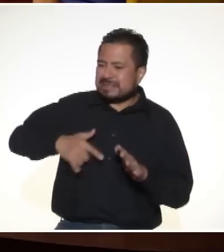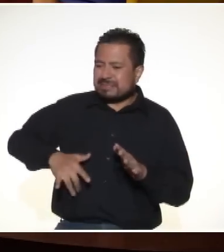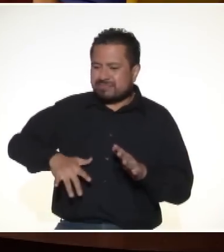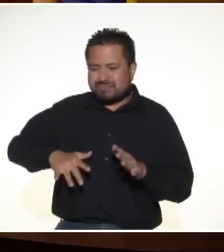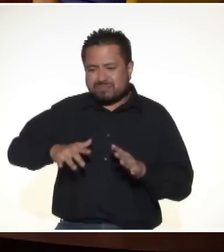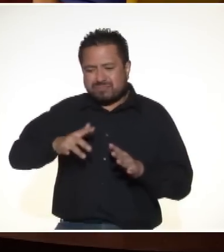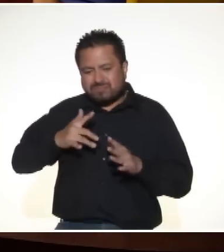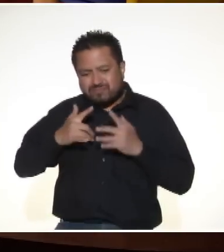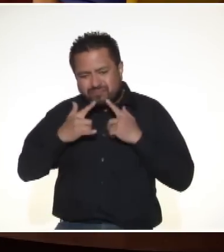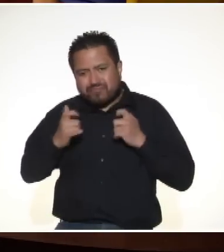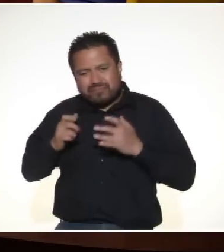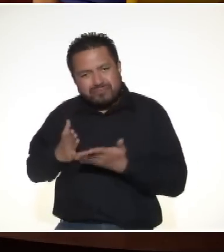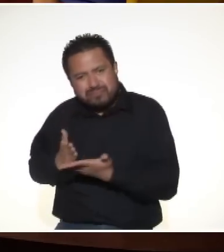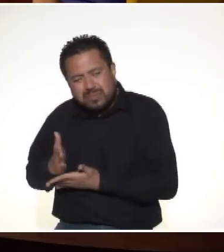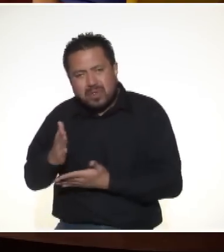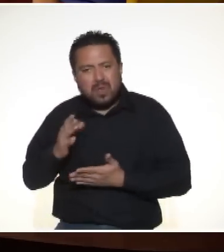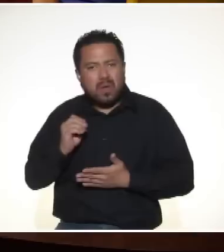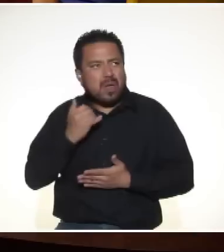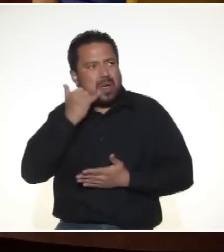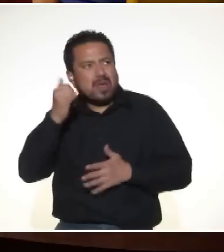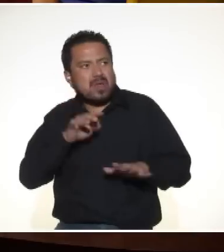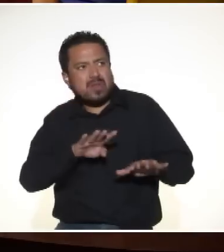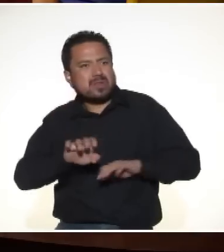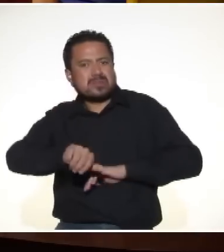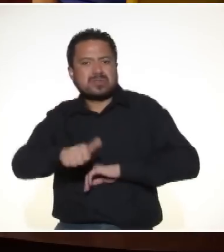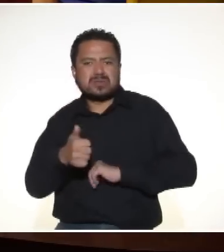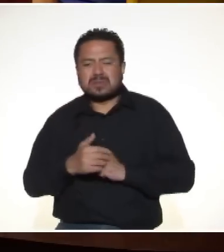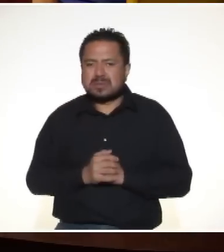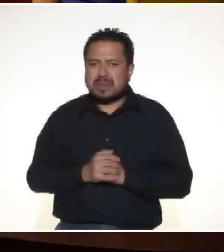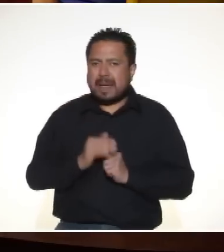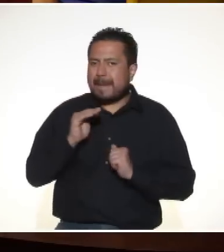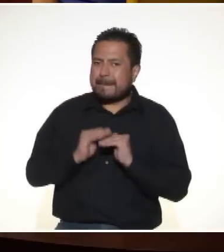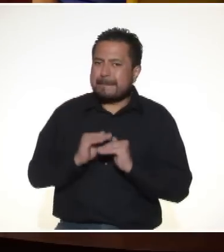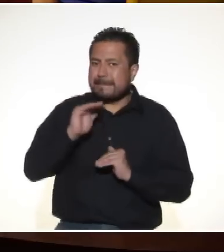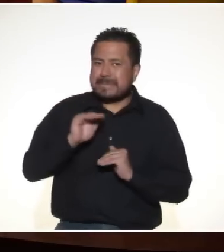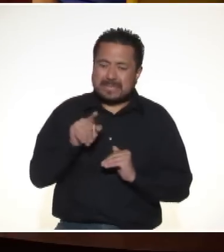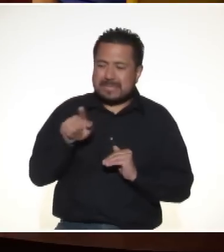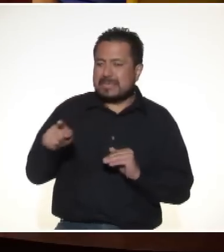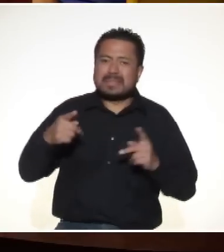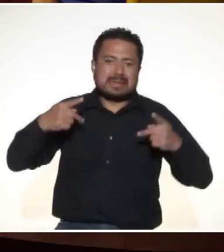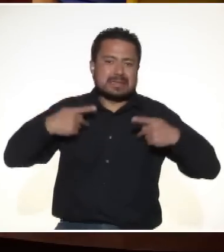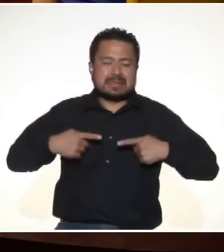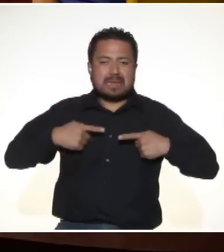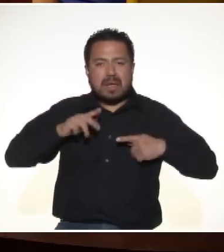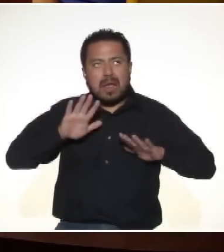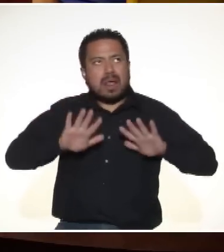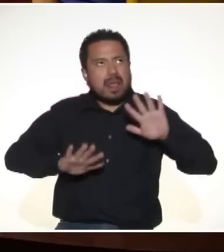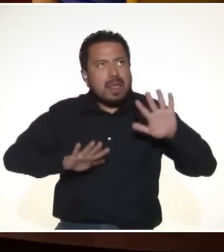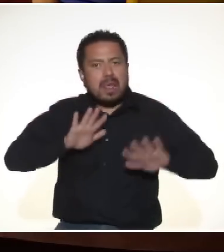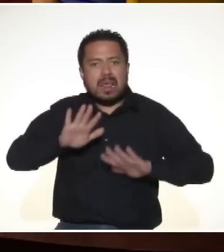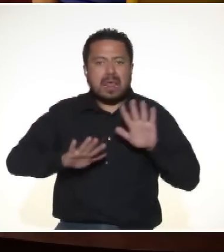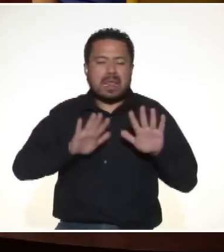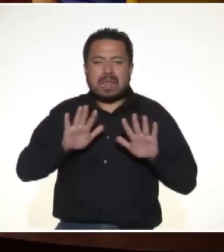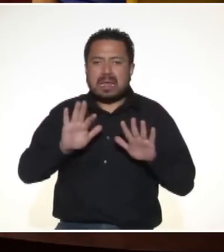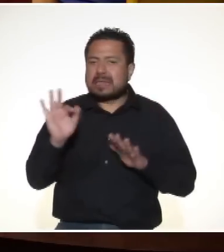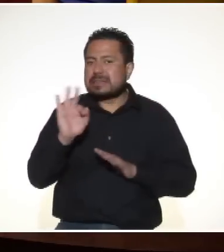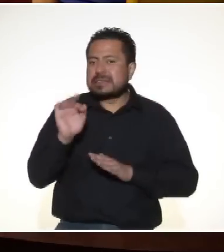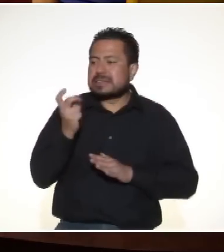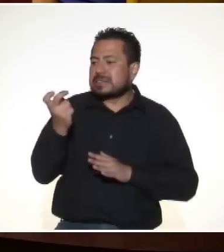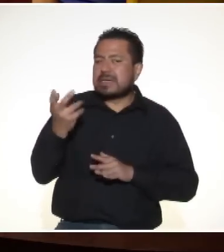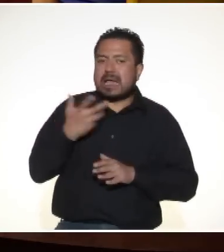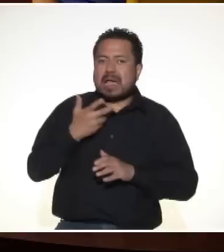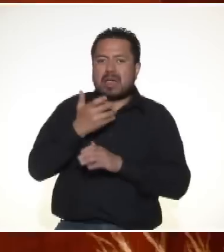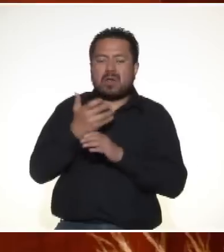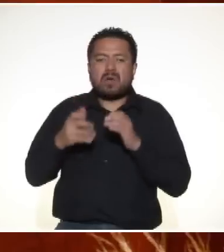hago? Aparte de marcarle al 911. Lo más probable es que si una persona ya se está ahogando, es que haya un factor ahí que